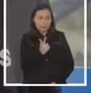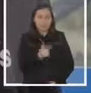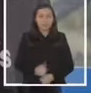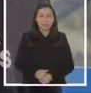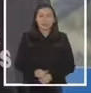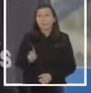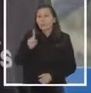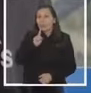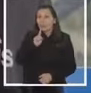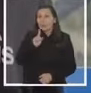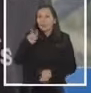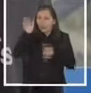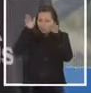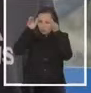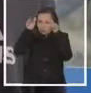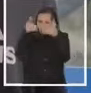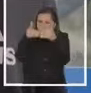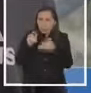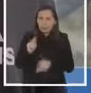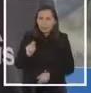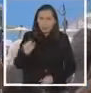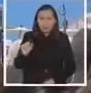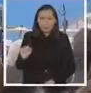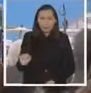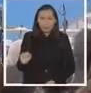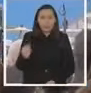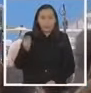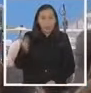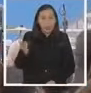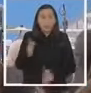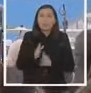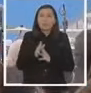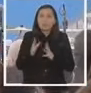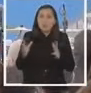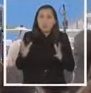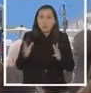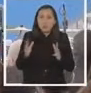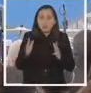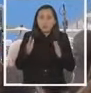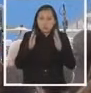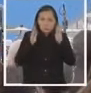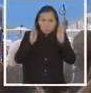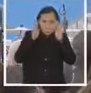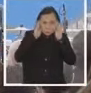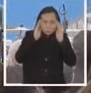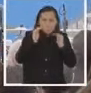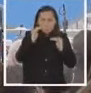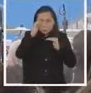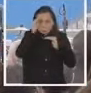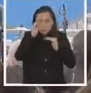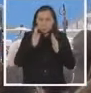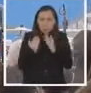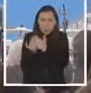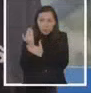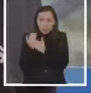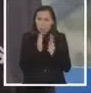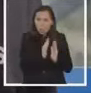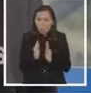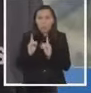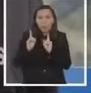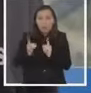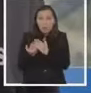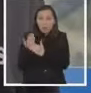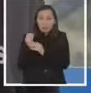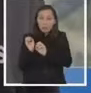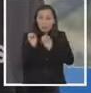a 17 horas, lo que se va a hacer es, por ejemplo, que el primer año, un día a la semana la persona, por ejemplo, no salga a las